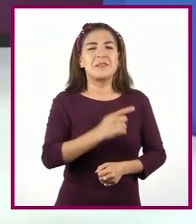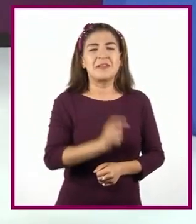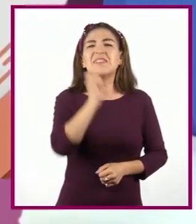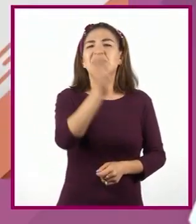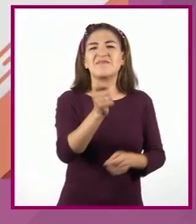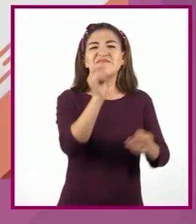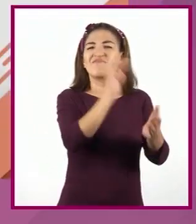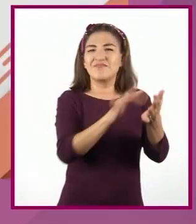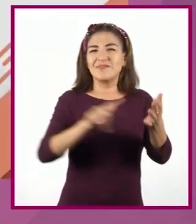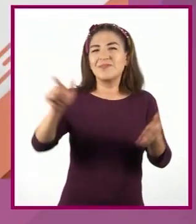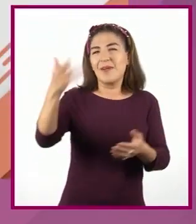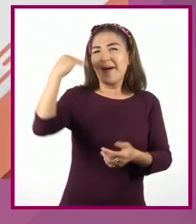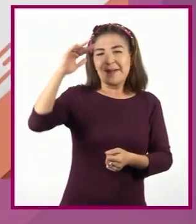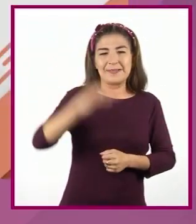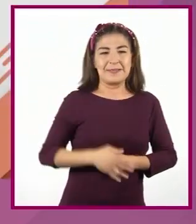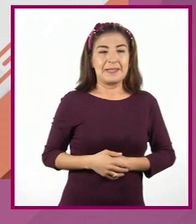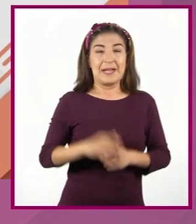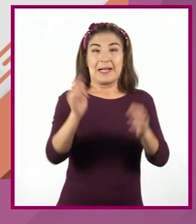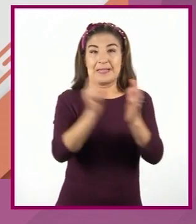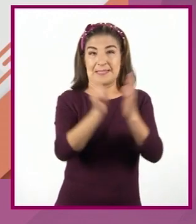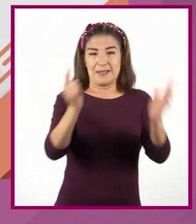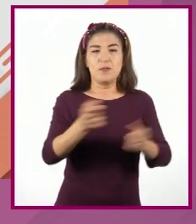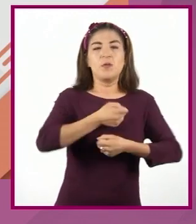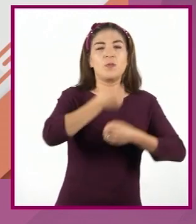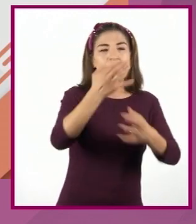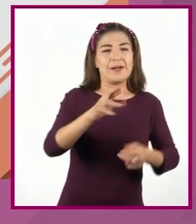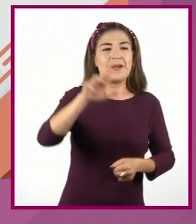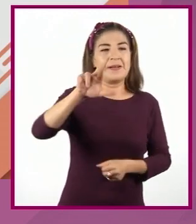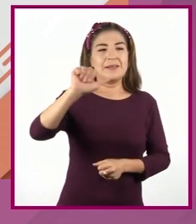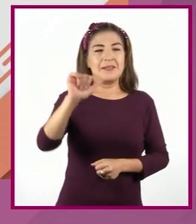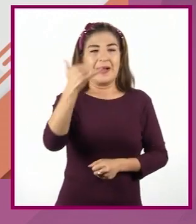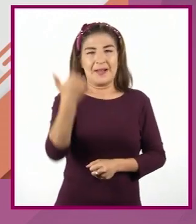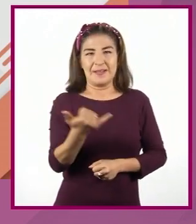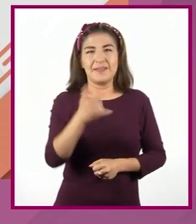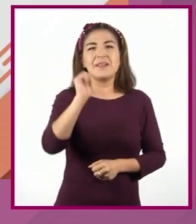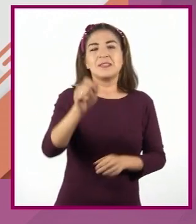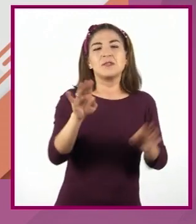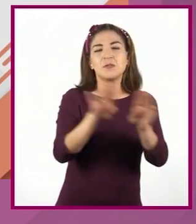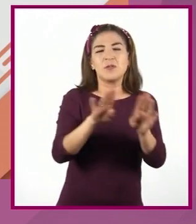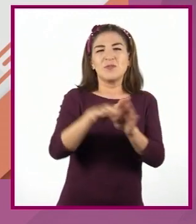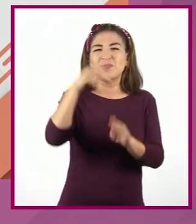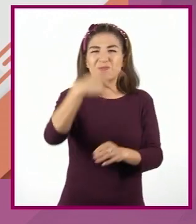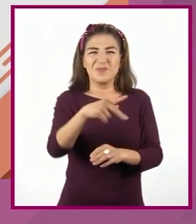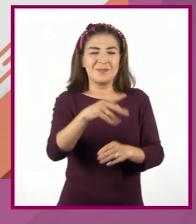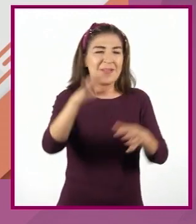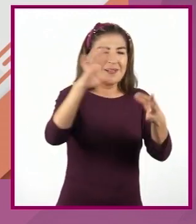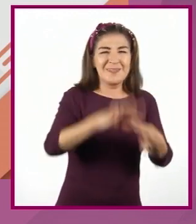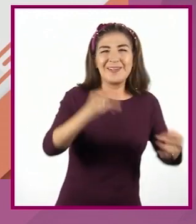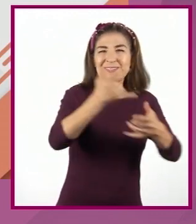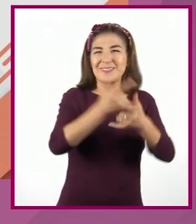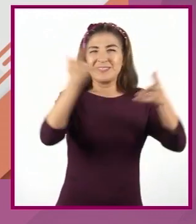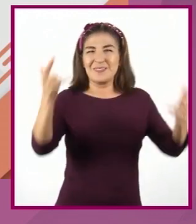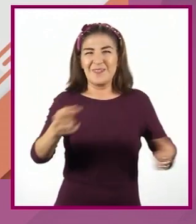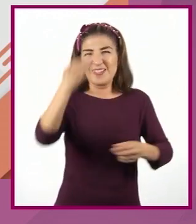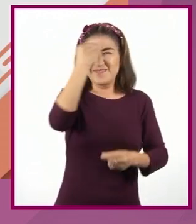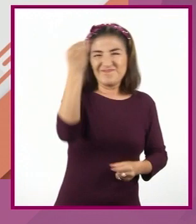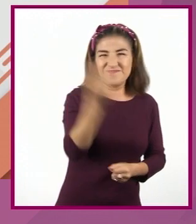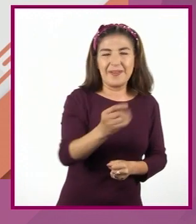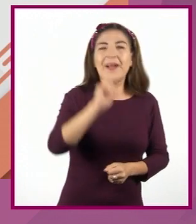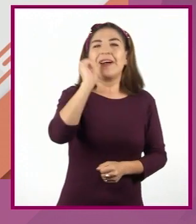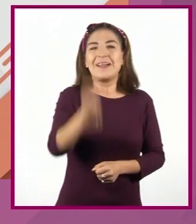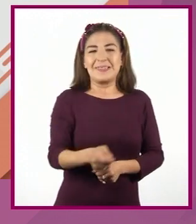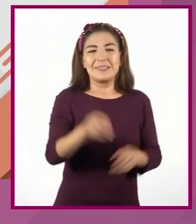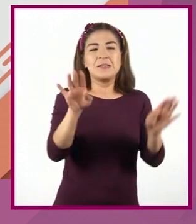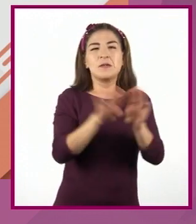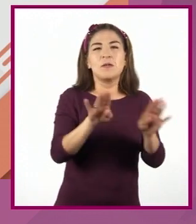lectura? Bueno, en el libro de cuentos de Ray Bradbury, Crónicas Marcianas, hay uno que se llama El Contribuyente,